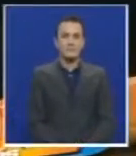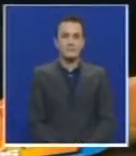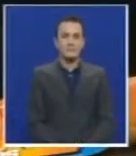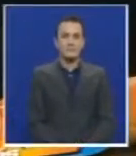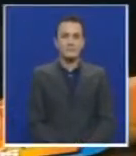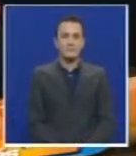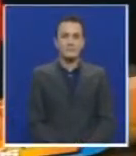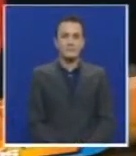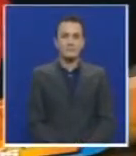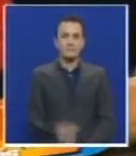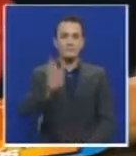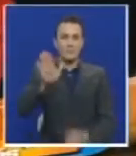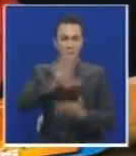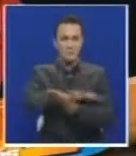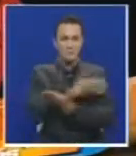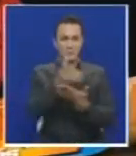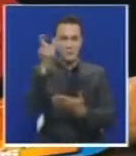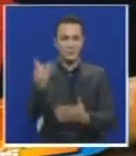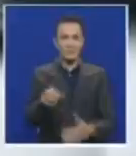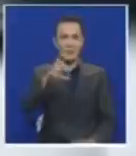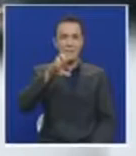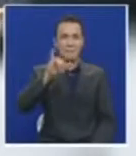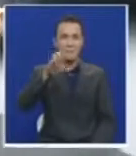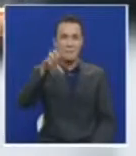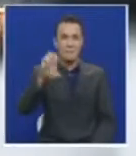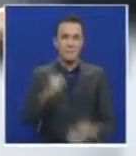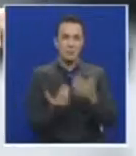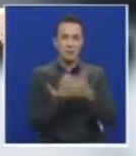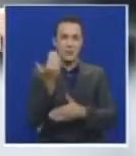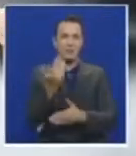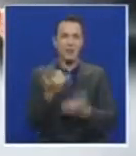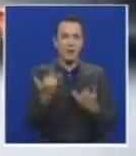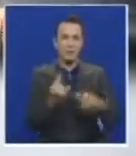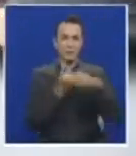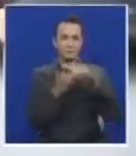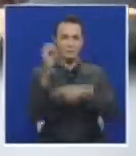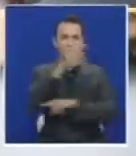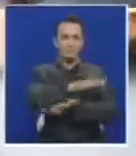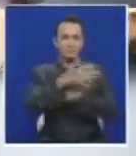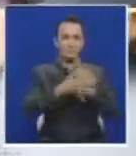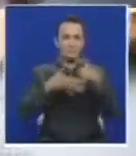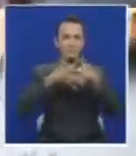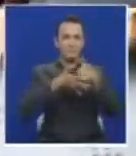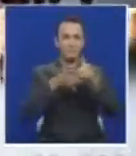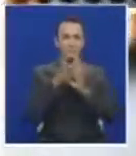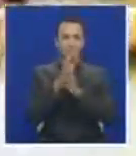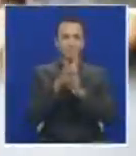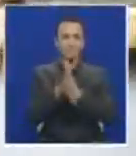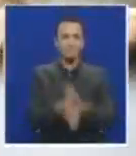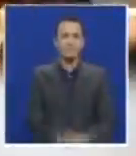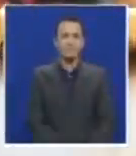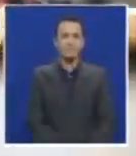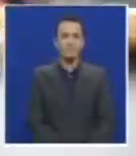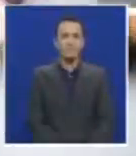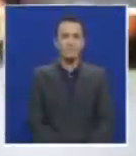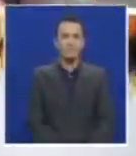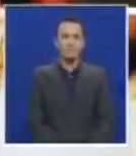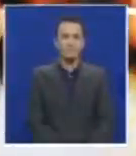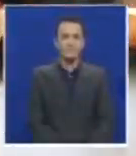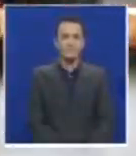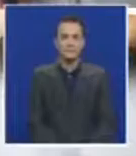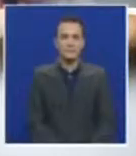Y el nuevo trabajo musical de Pipe Peláez. Noticiero Más Pacífico, donde la región es noticia.